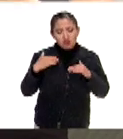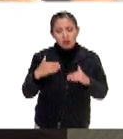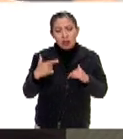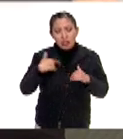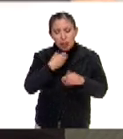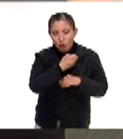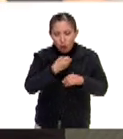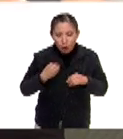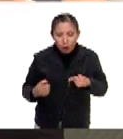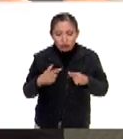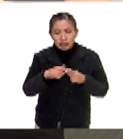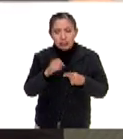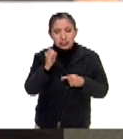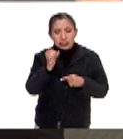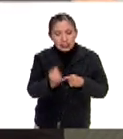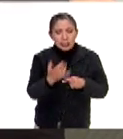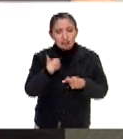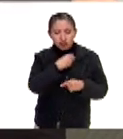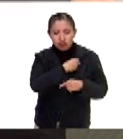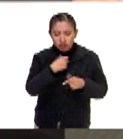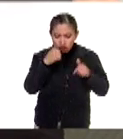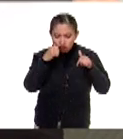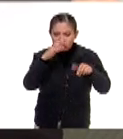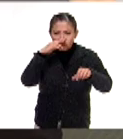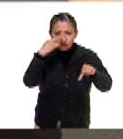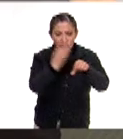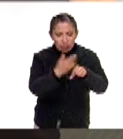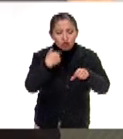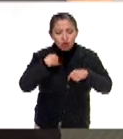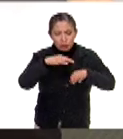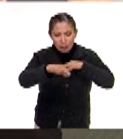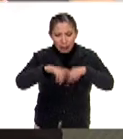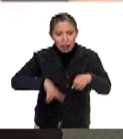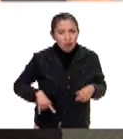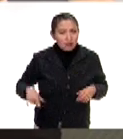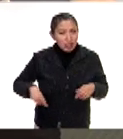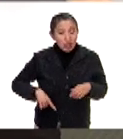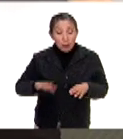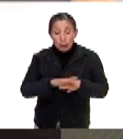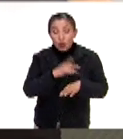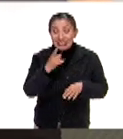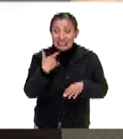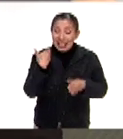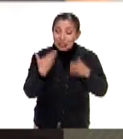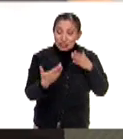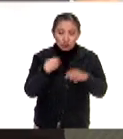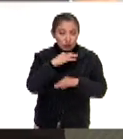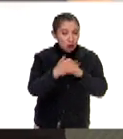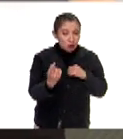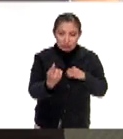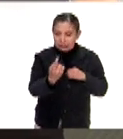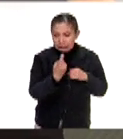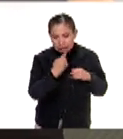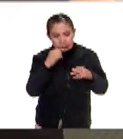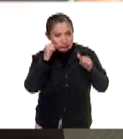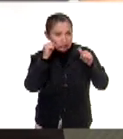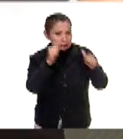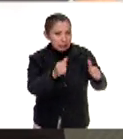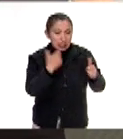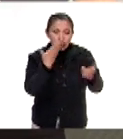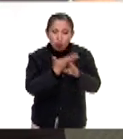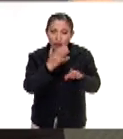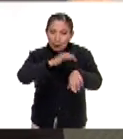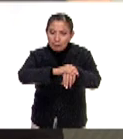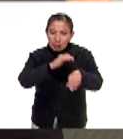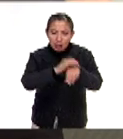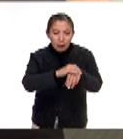la disciplina y el compromiso y la responsabilidad de ser funcionario, porque le tocaba de todo. O sea, le tocaba, por ejemplo, ser muy